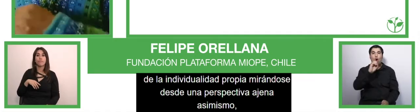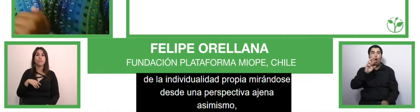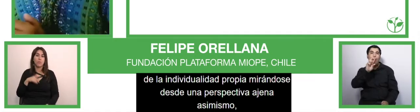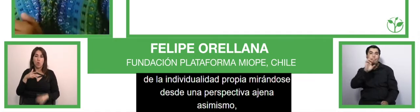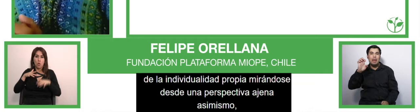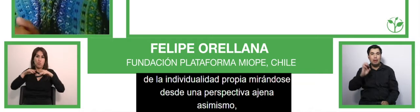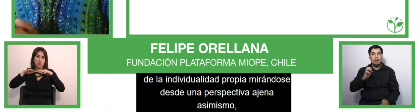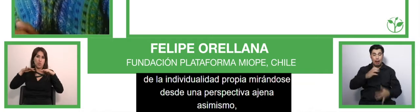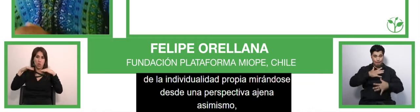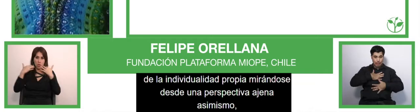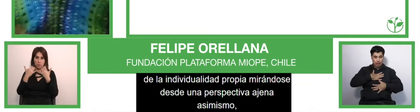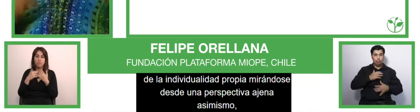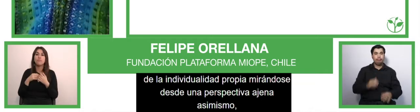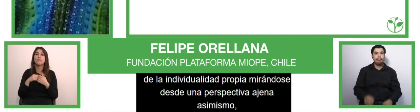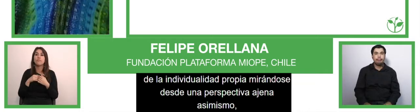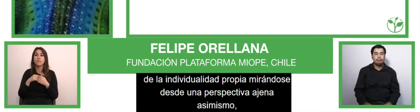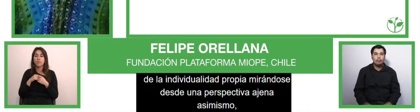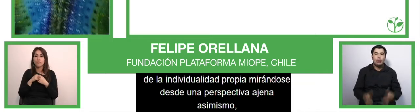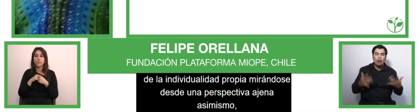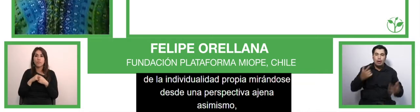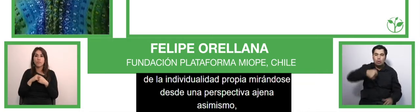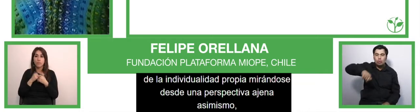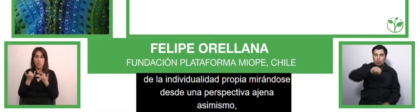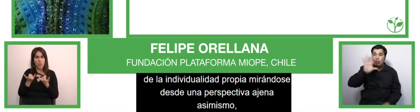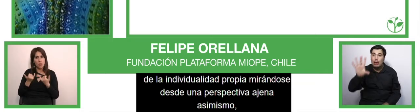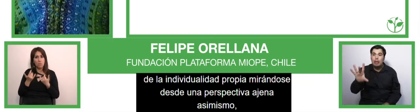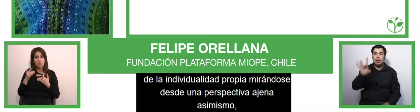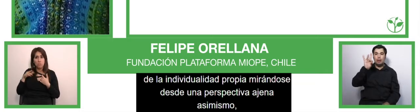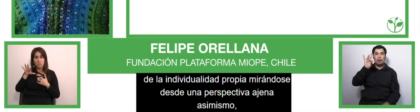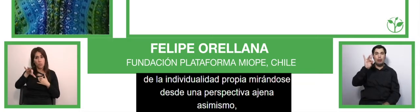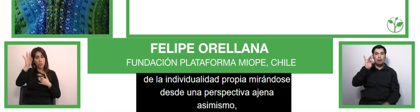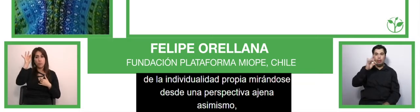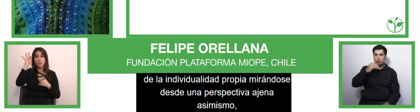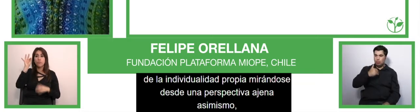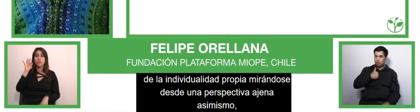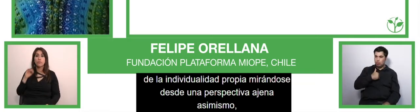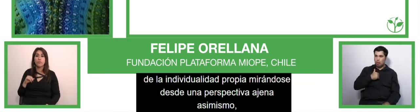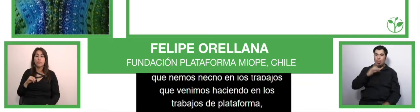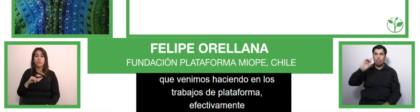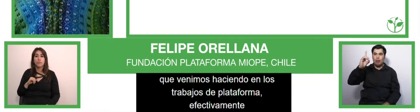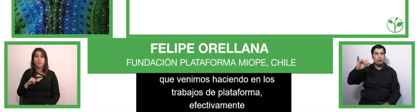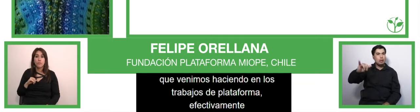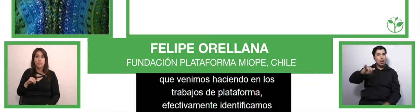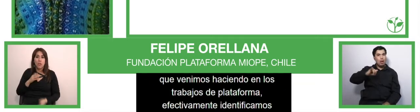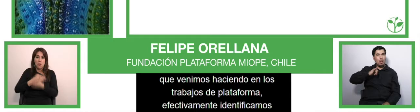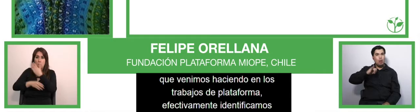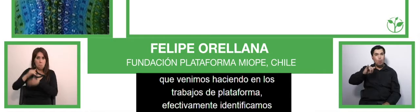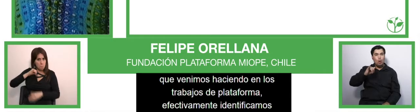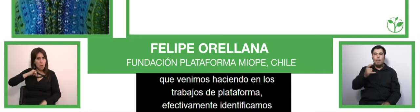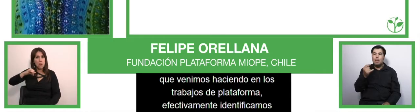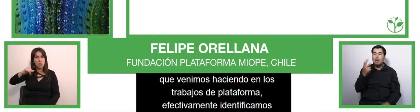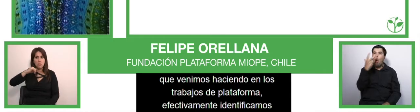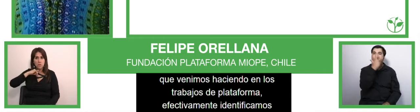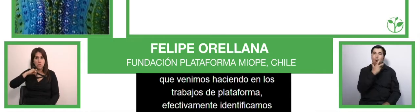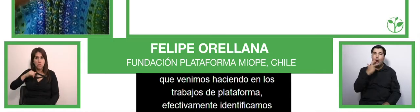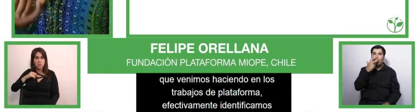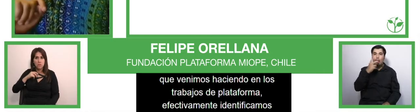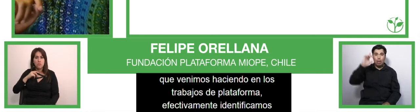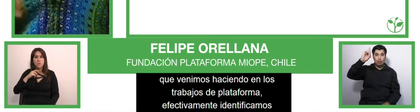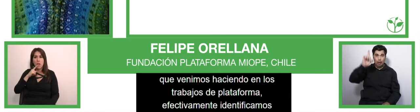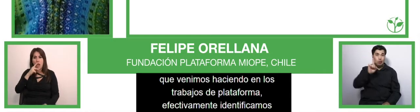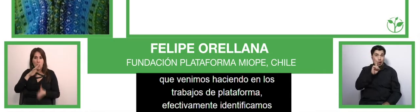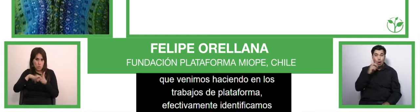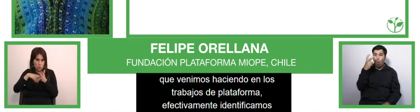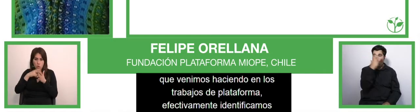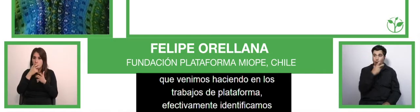mío particular, es que efectivamente identificarnos con la discapacidad desde un lenguaje. La discapacidad tiene un lenguaje